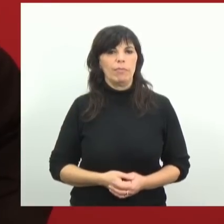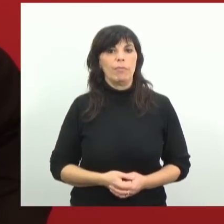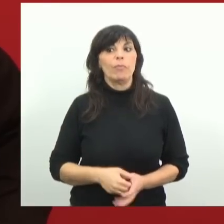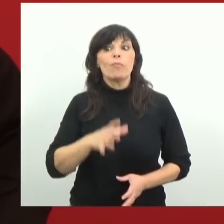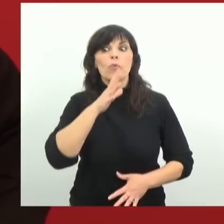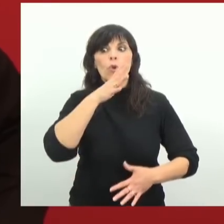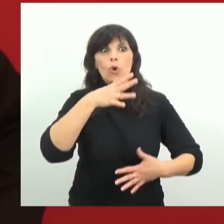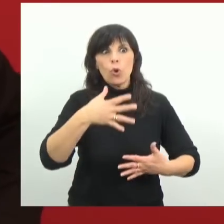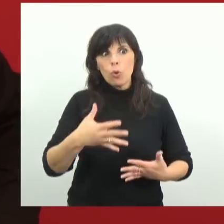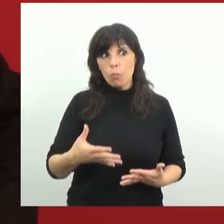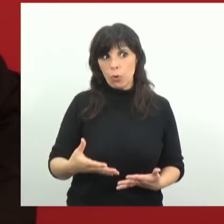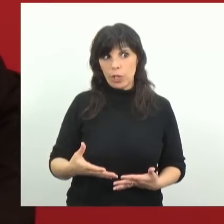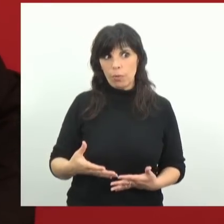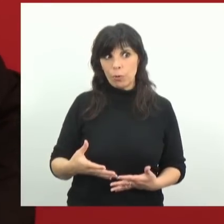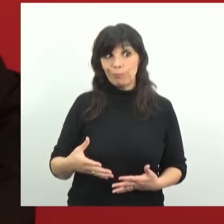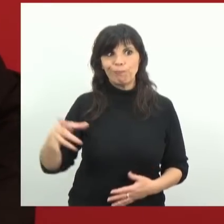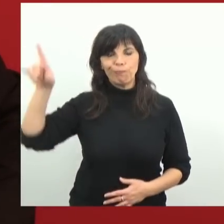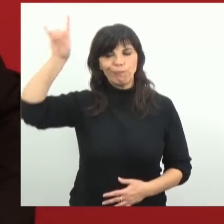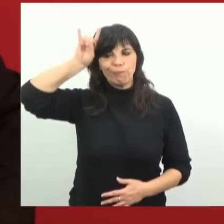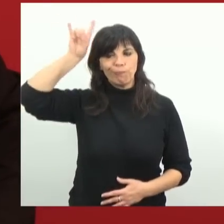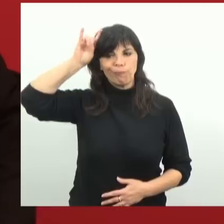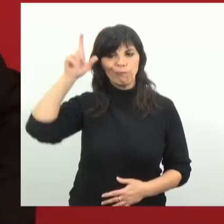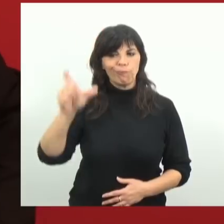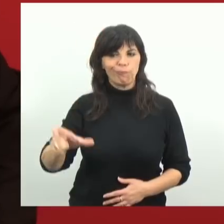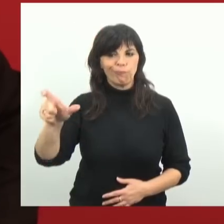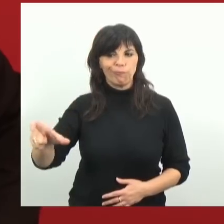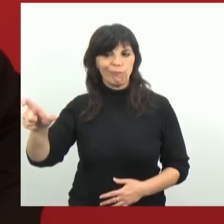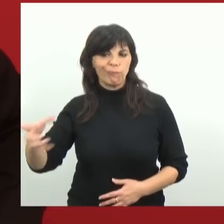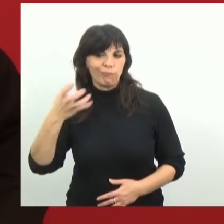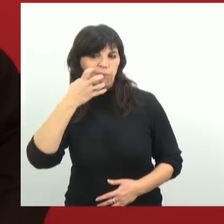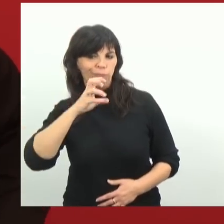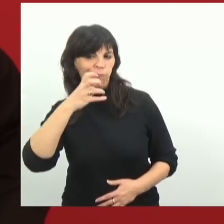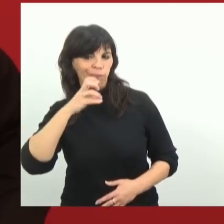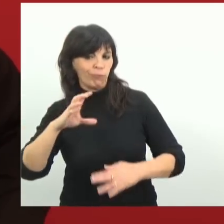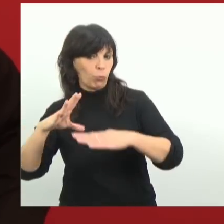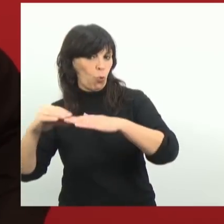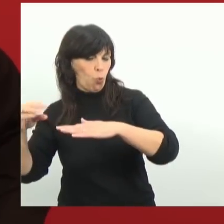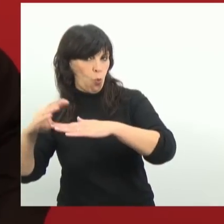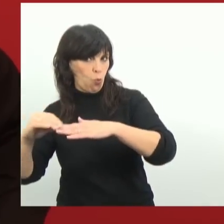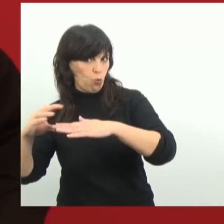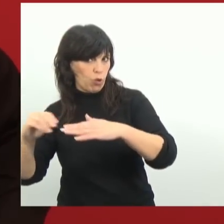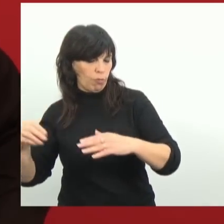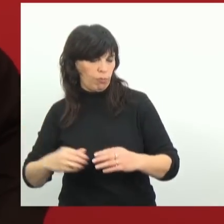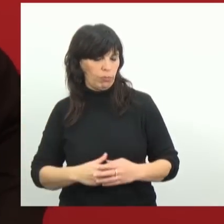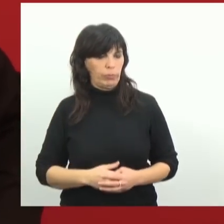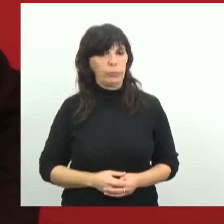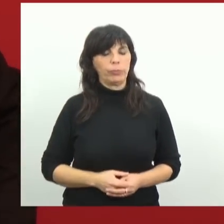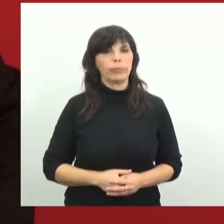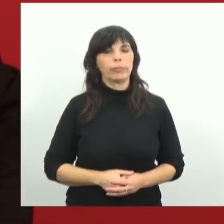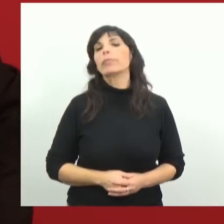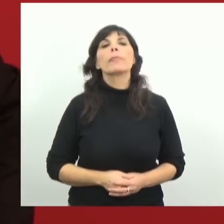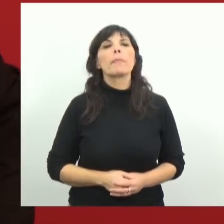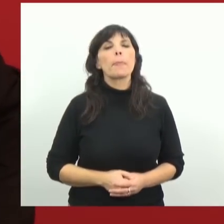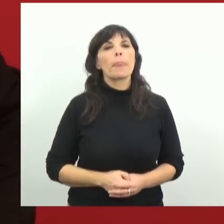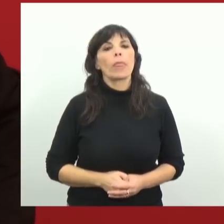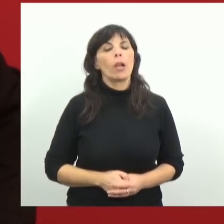Porque están haciendo el trabajo de Satanás. La Biblia le llama el acusador de los hermanos. Por eso no te tiene